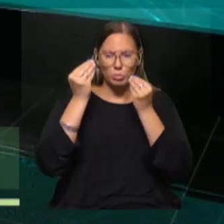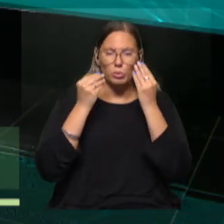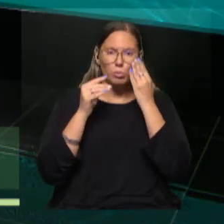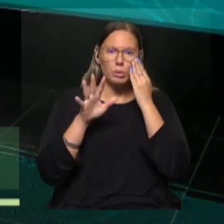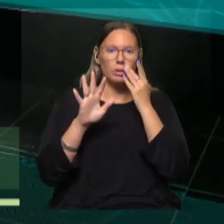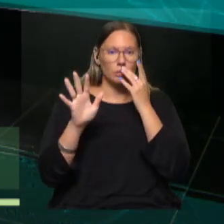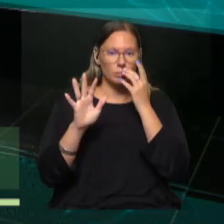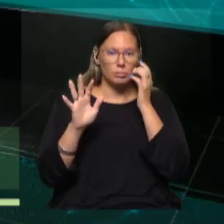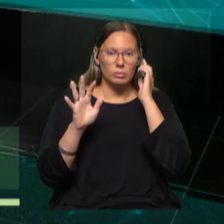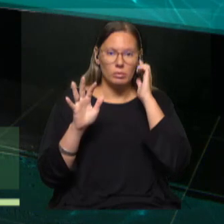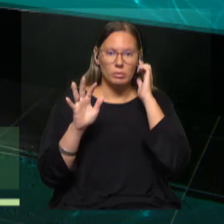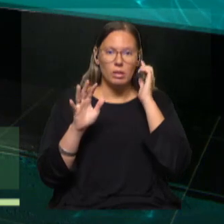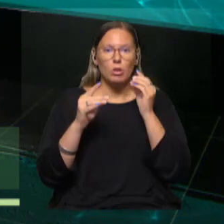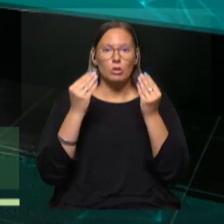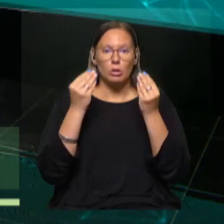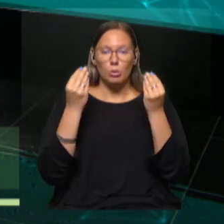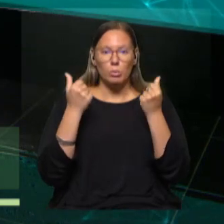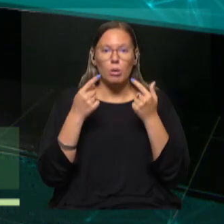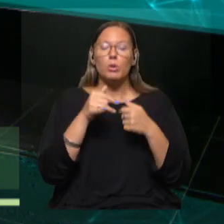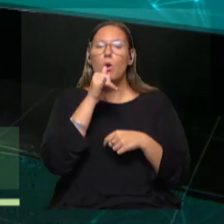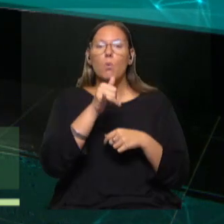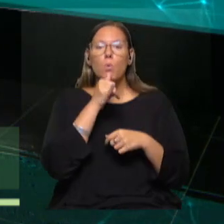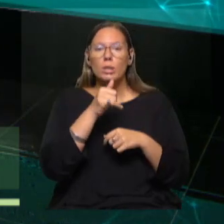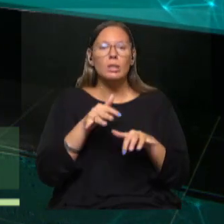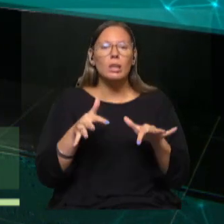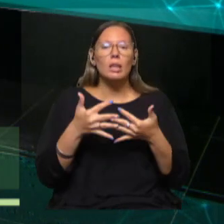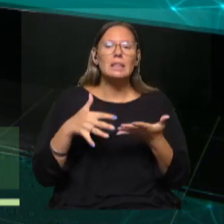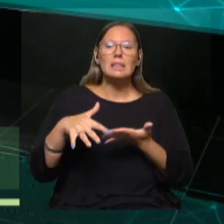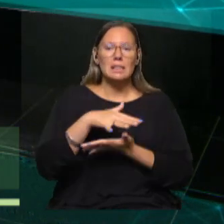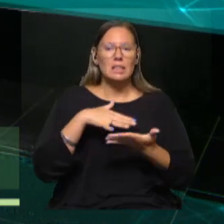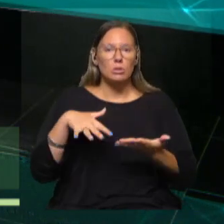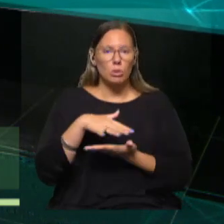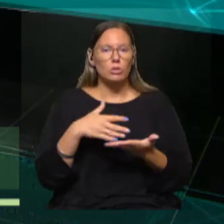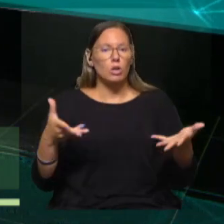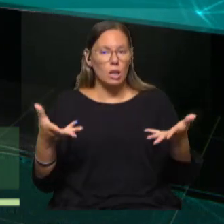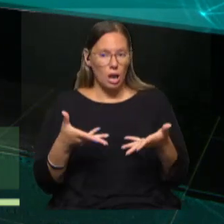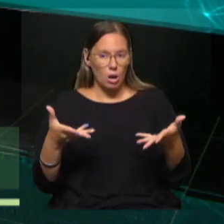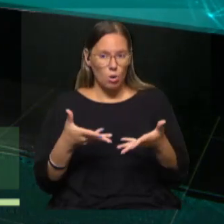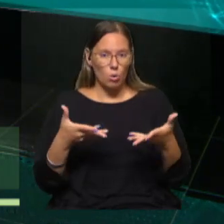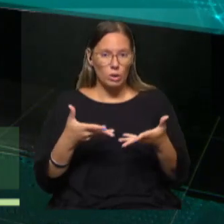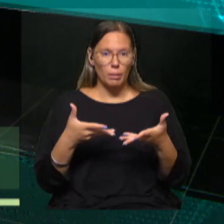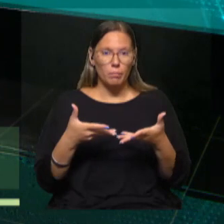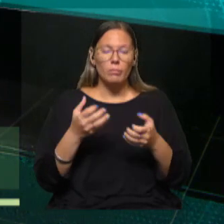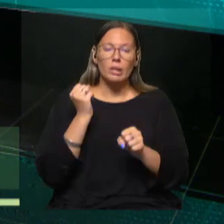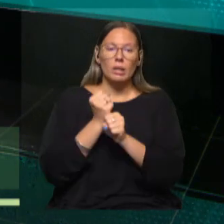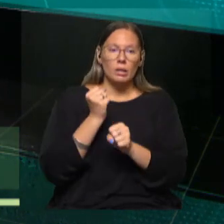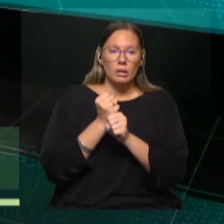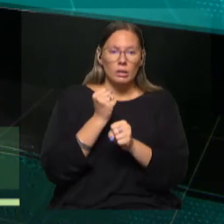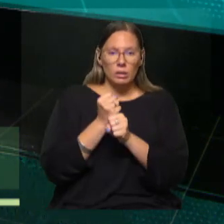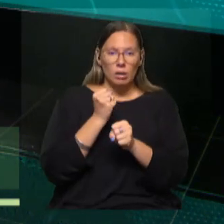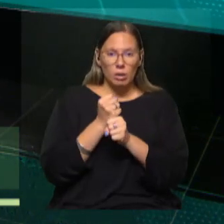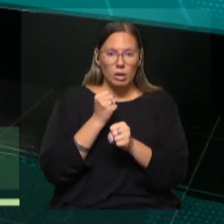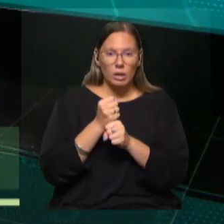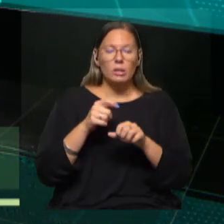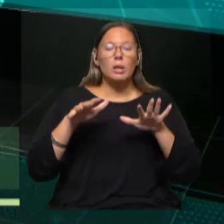No hay problema. Eso ya quedó atrás, Pinto. Bueno, cuéntenos un poquito en qué está la situación actualmente, cuál es la visión de los trabajadores en el marco de